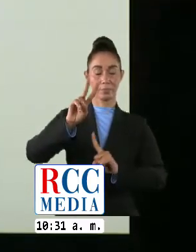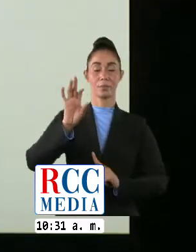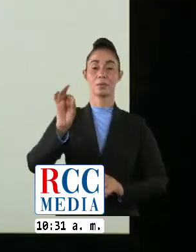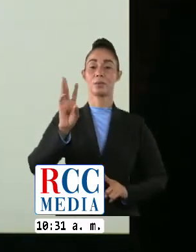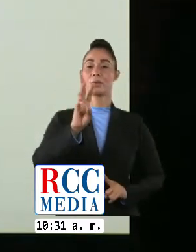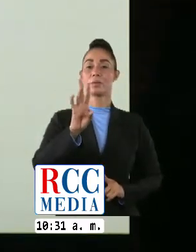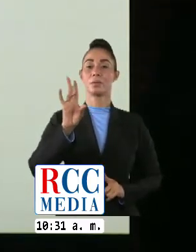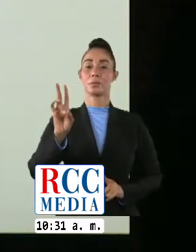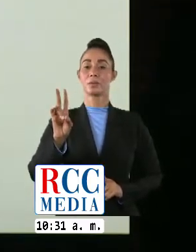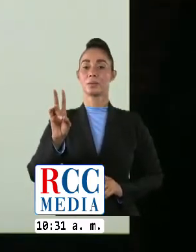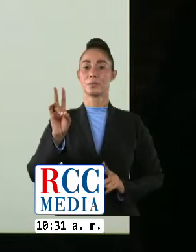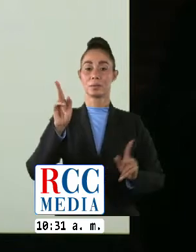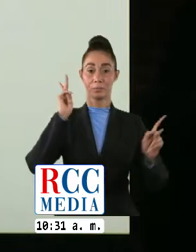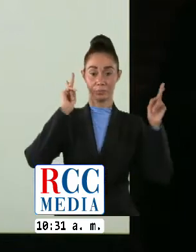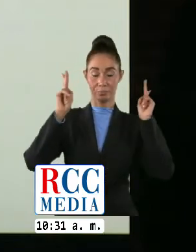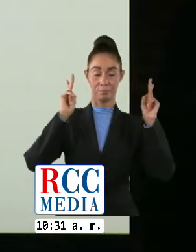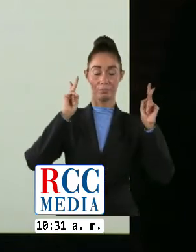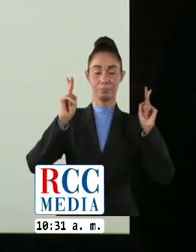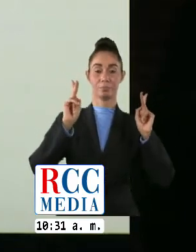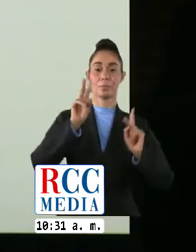2.67 en Puerto Plata,